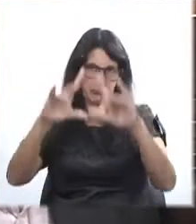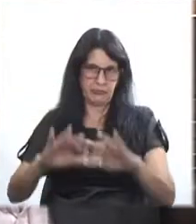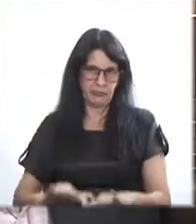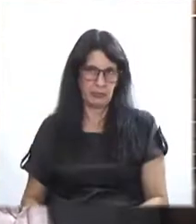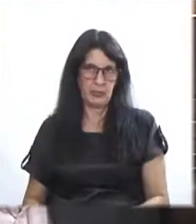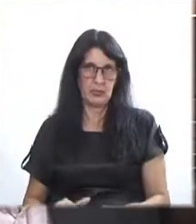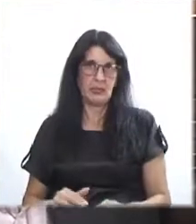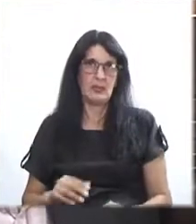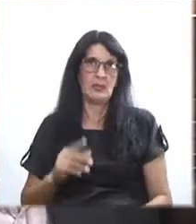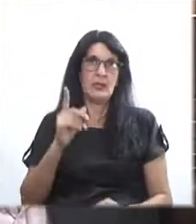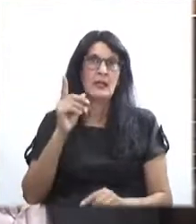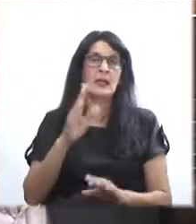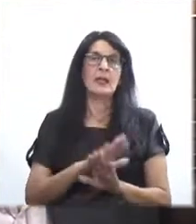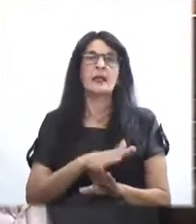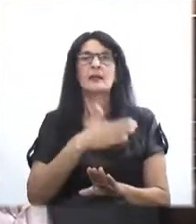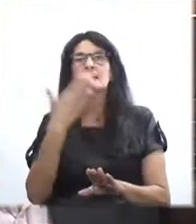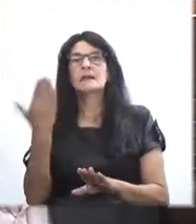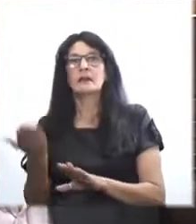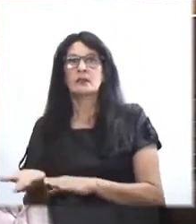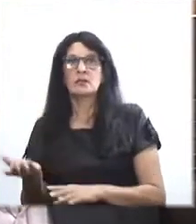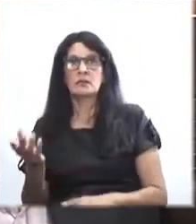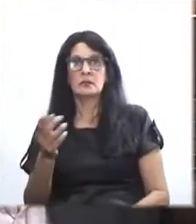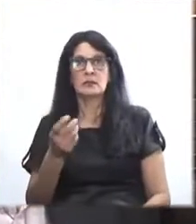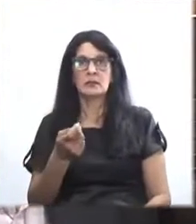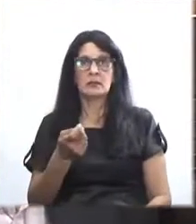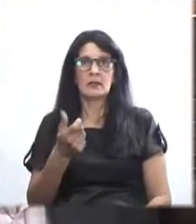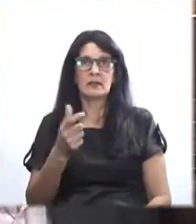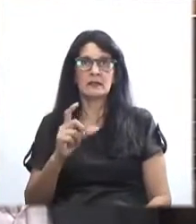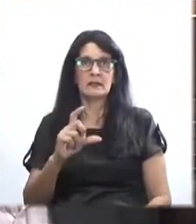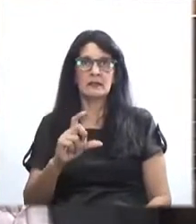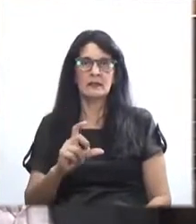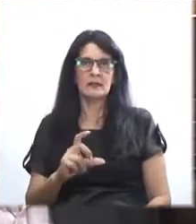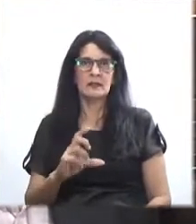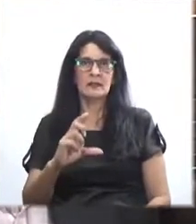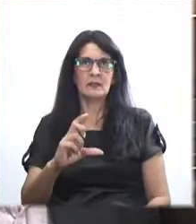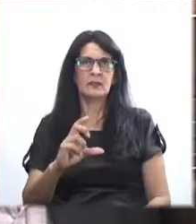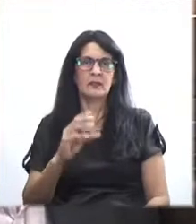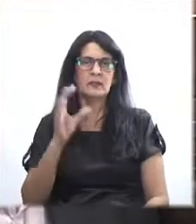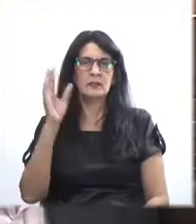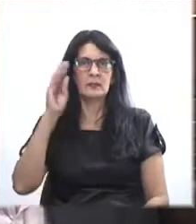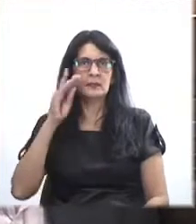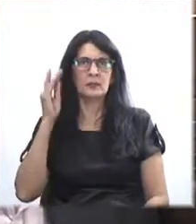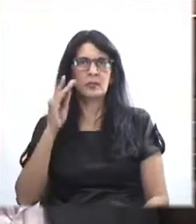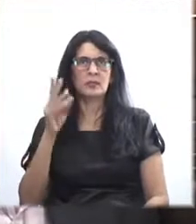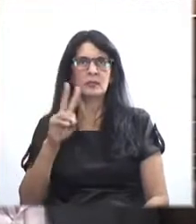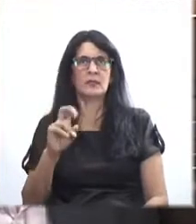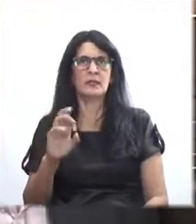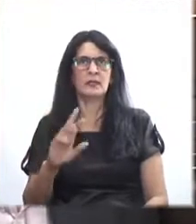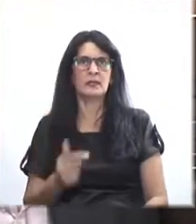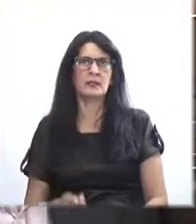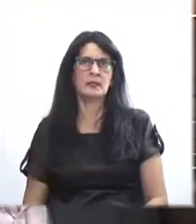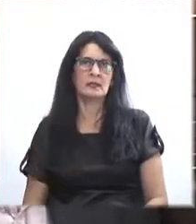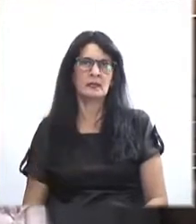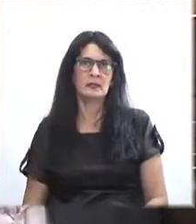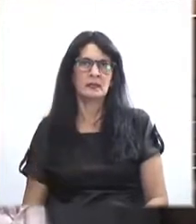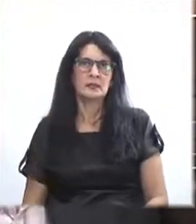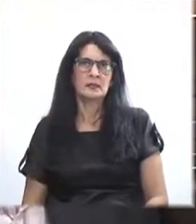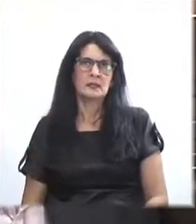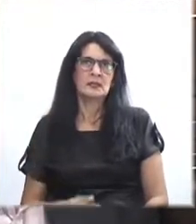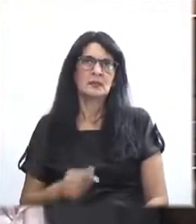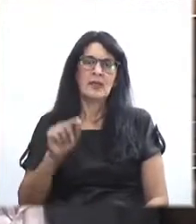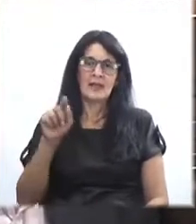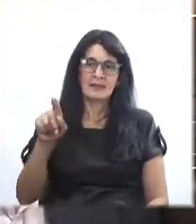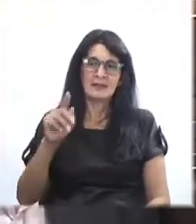El que se cayó casi fue el vaso del diputado Sodano, del diputado Vega, acá. Pero a ese lo derrumbó